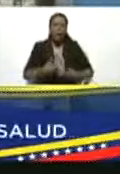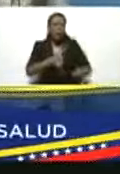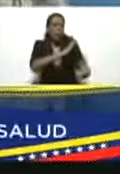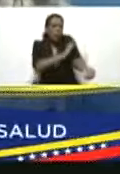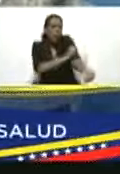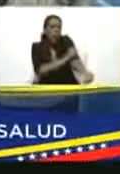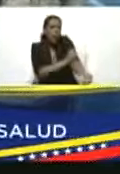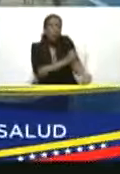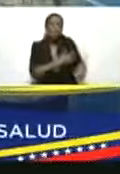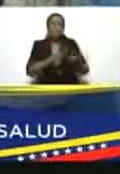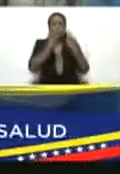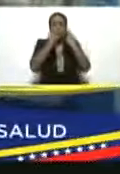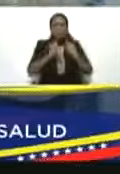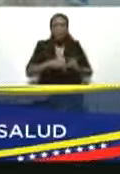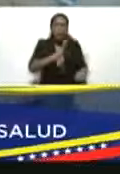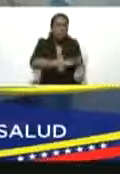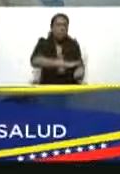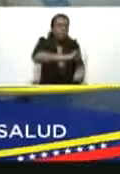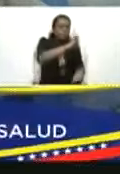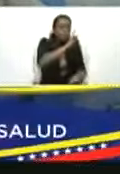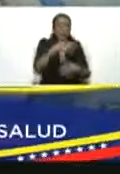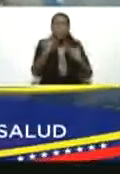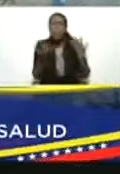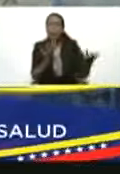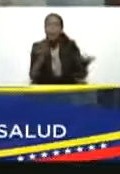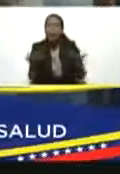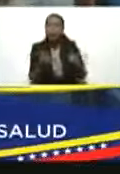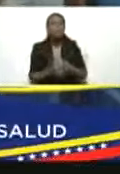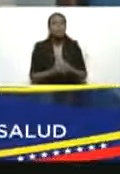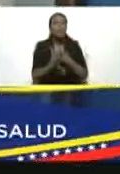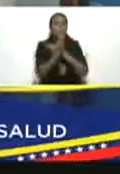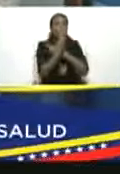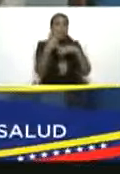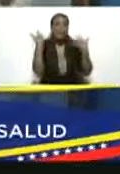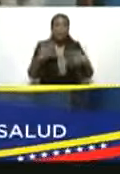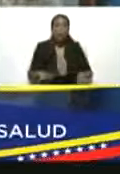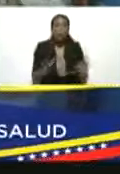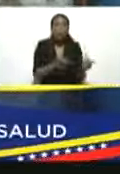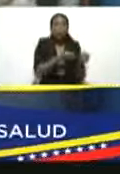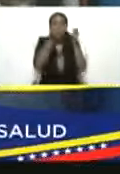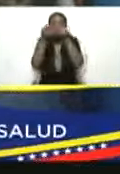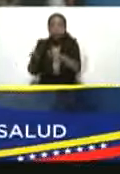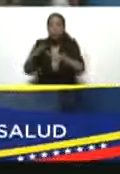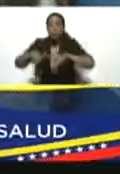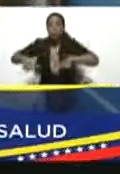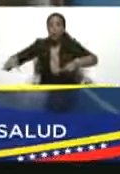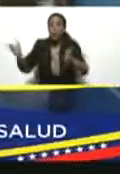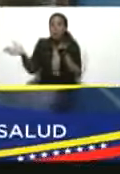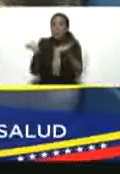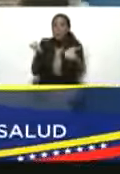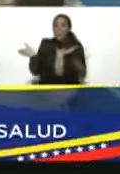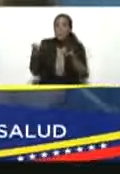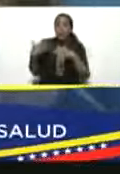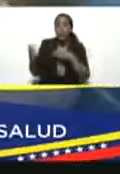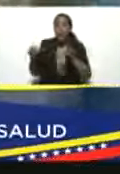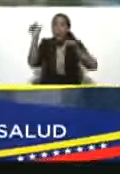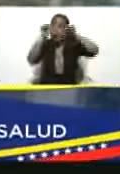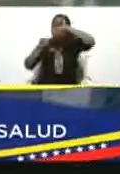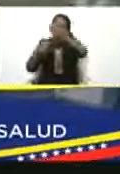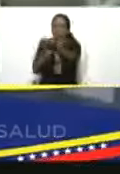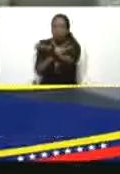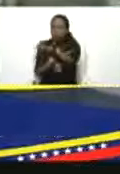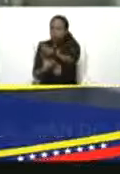vitales se le revisa y si es de cuidado pues lo remiten a los diferentes servicios como el laboratorio